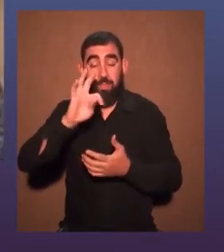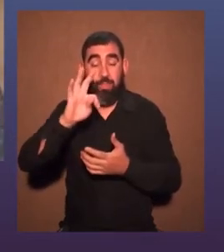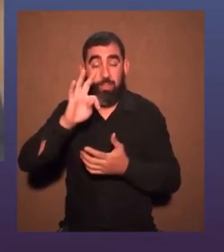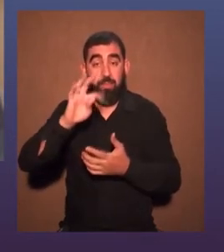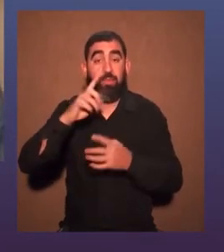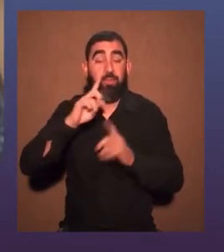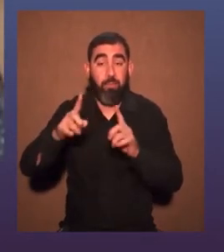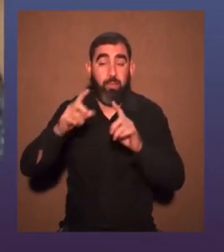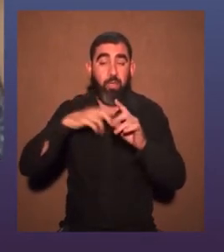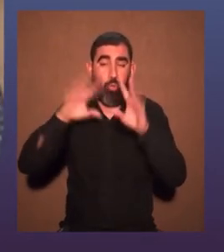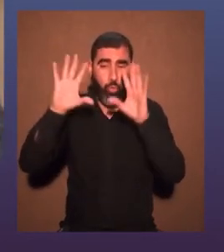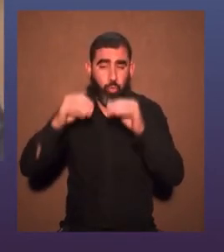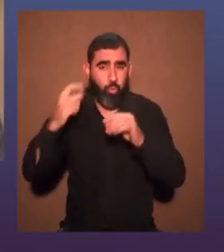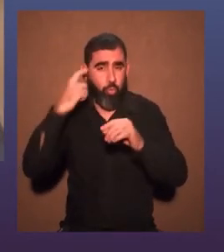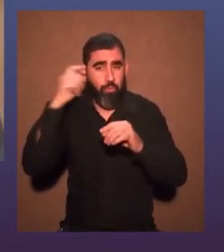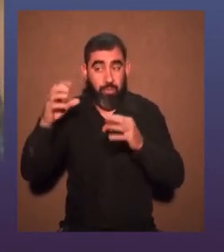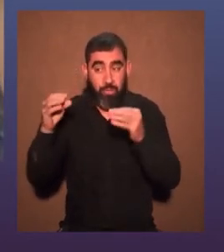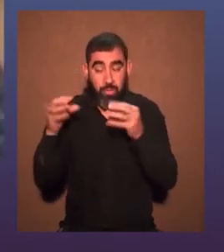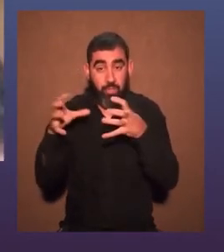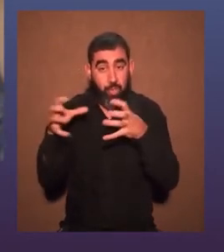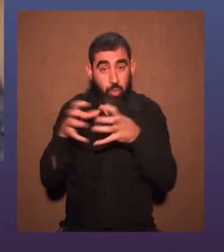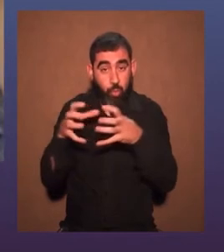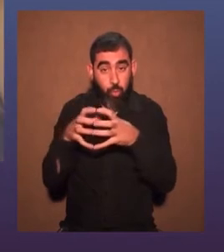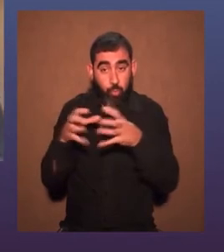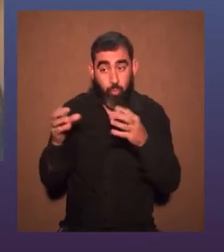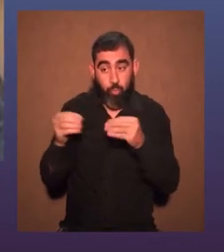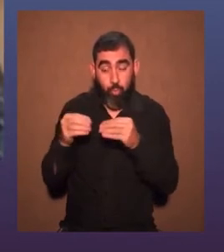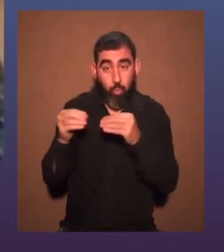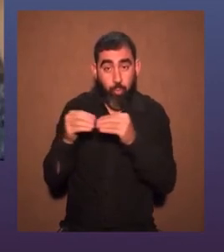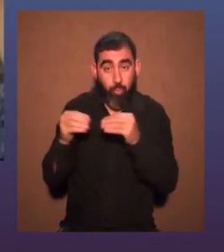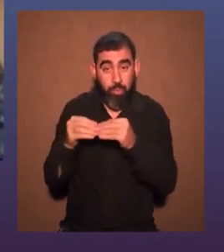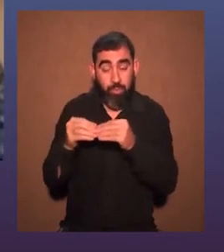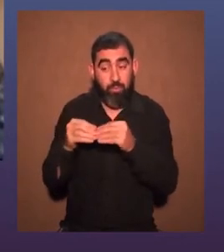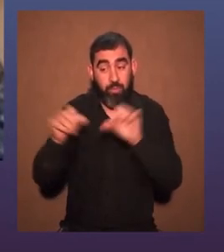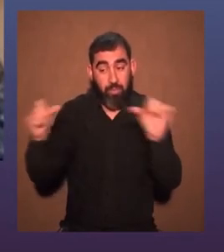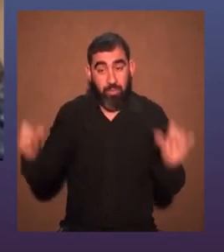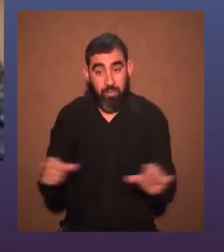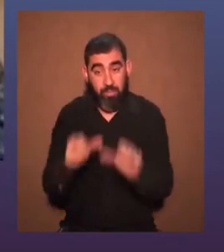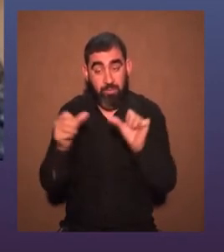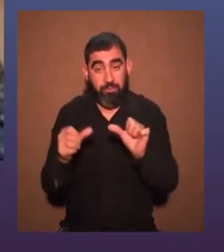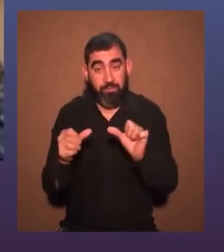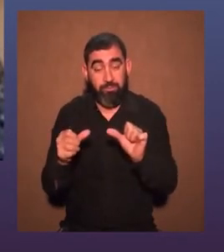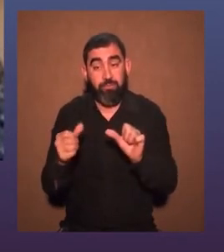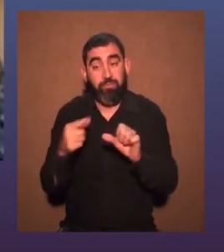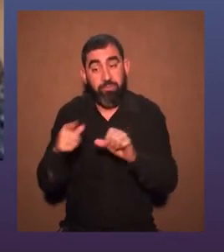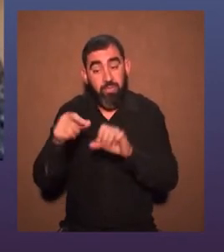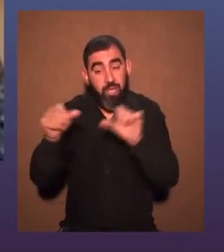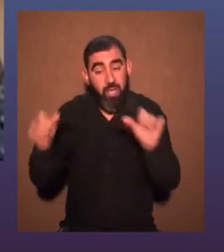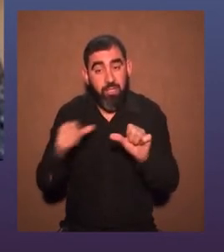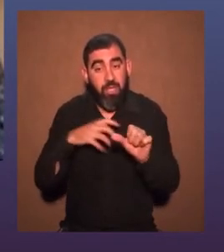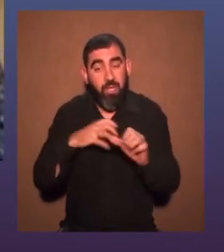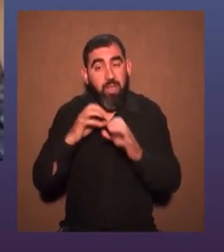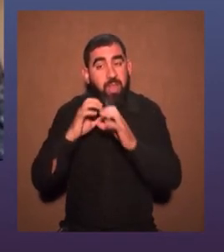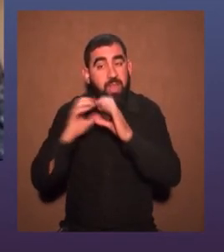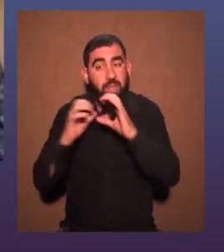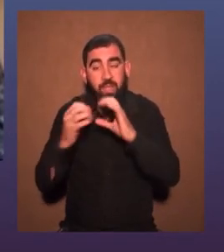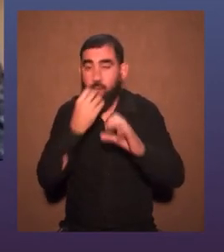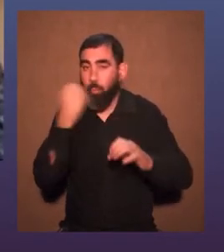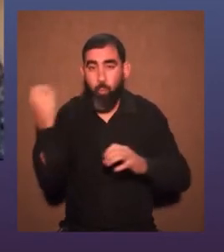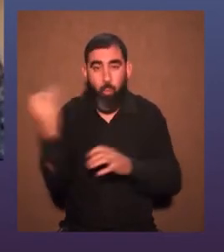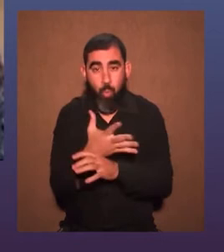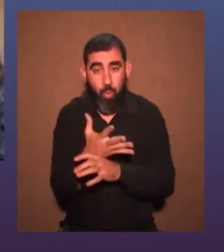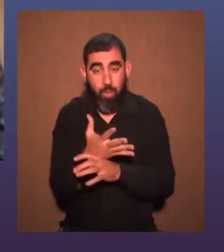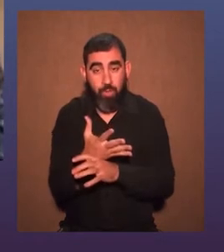y bueno, con Mario, con todos la parte creativa del espectáculo, ahí digamos, se genera una sinergia muy